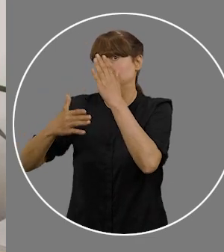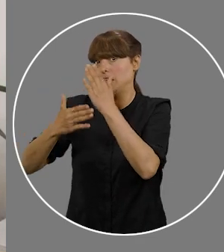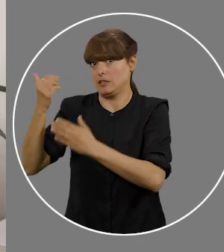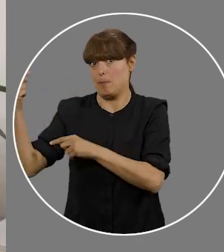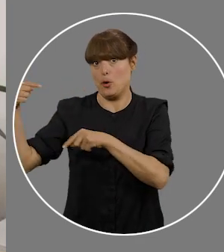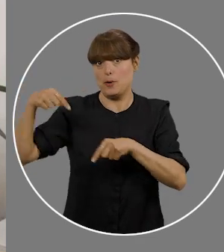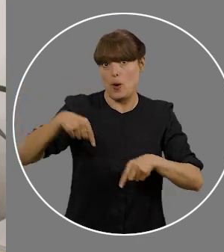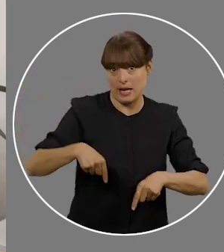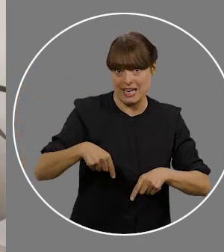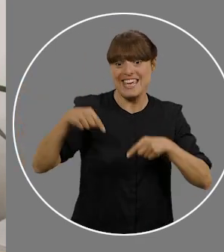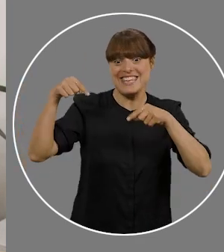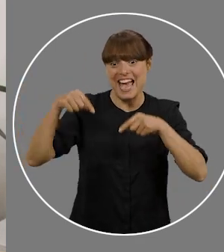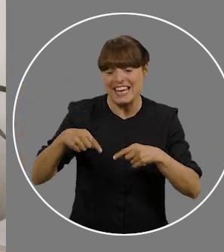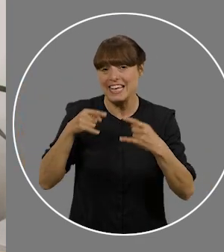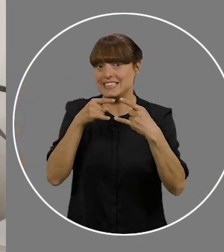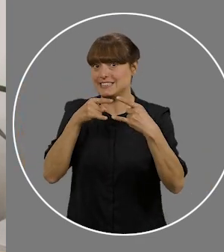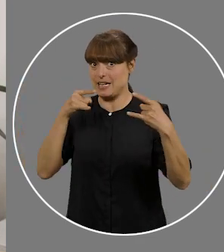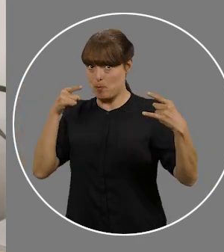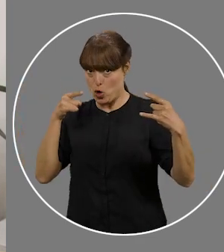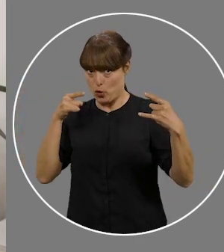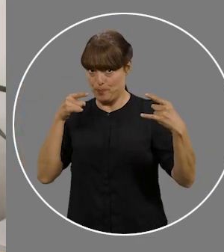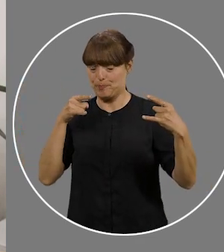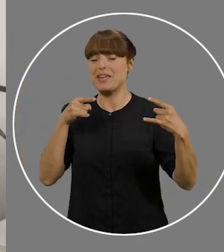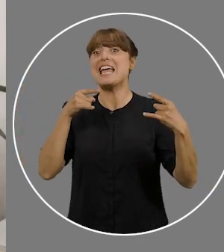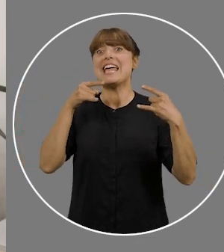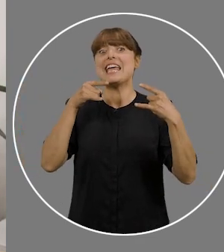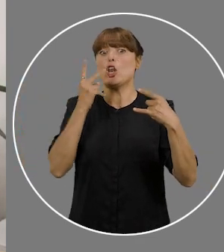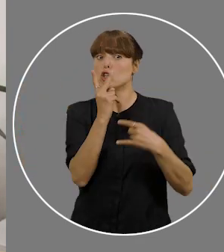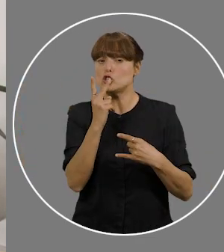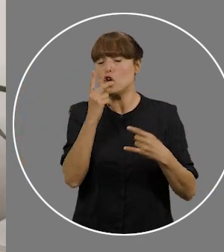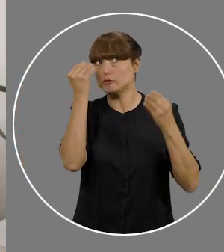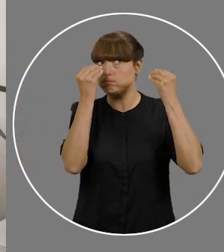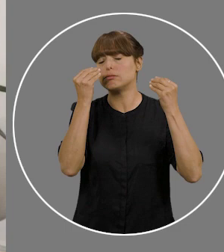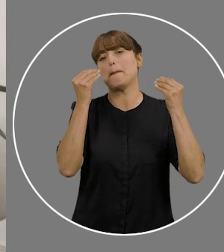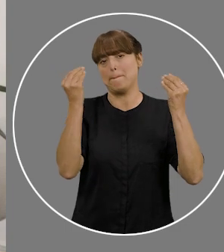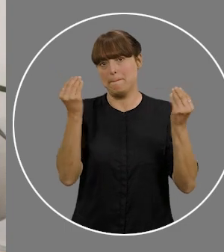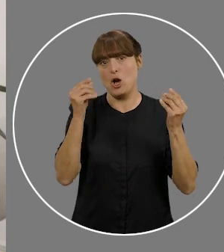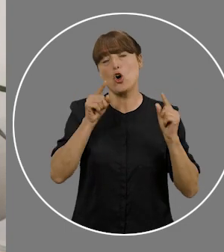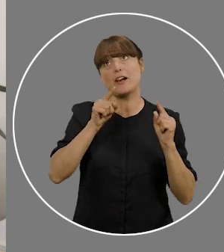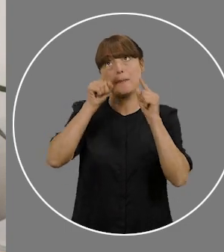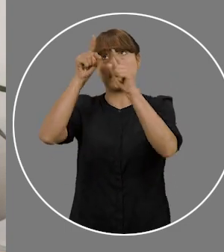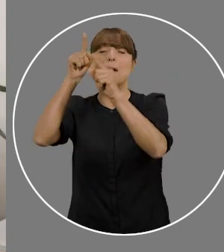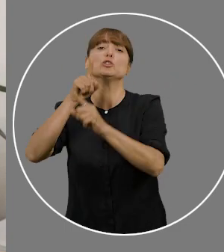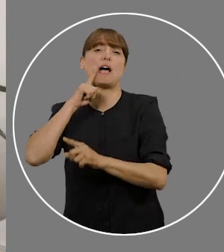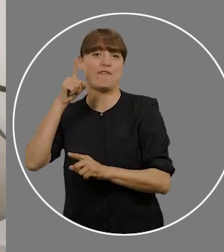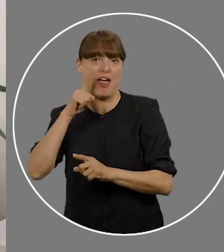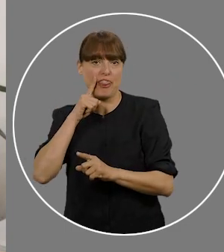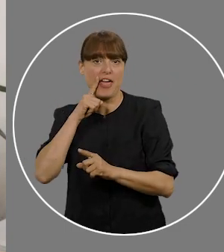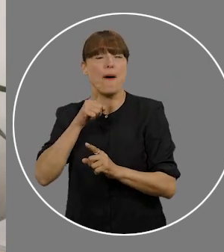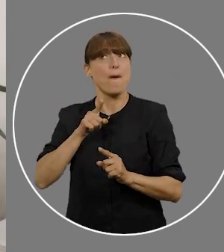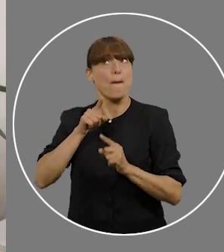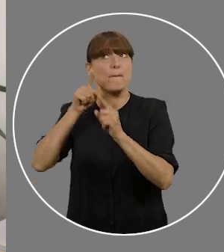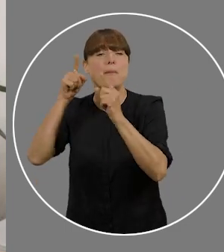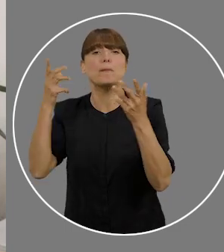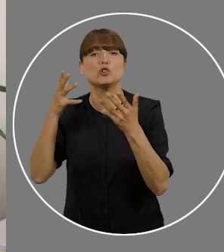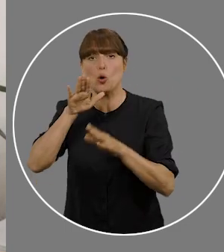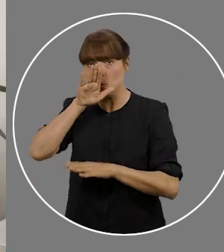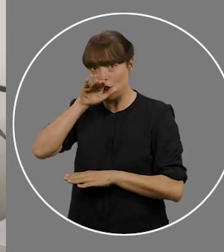ellos, su idea era irse a Francia. Y se fueron a Francia por la montaña. Y los